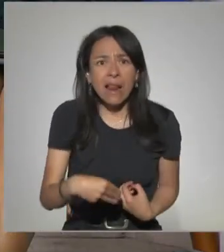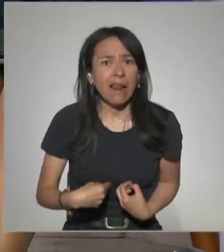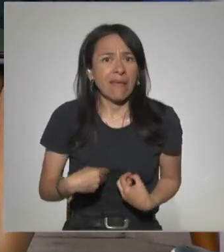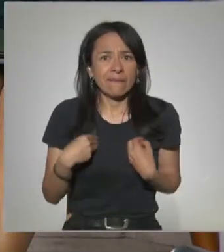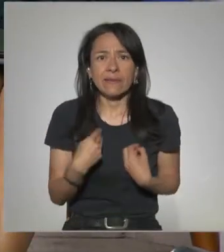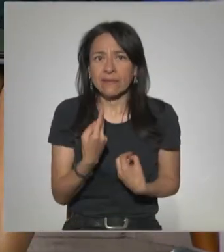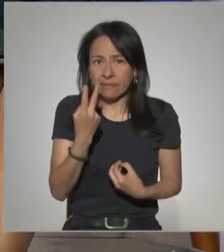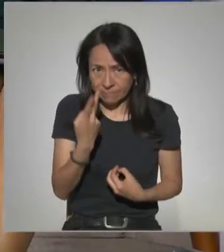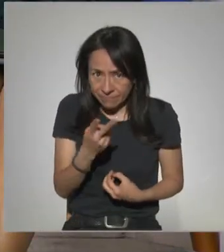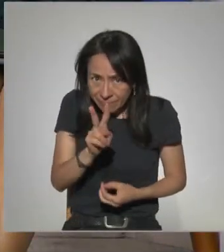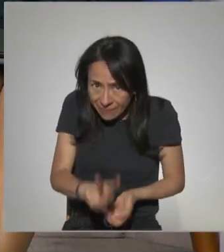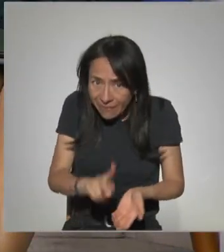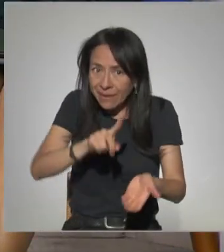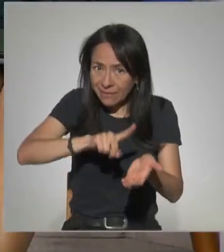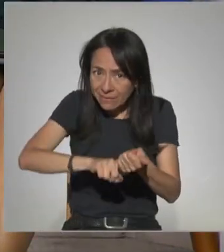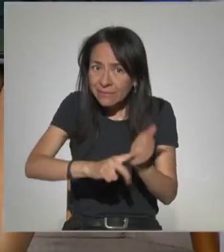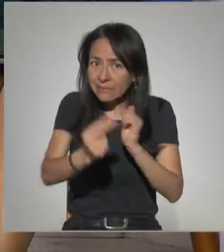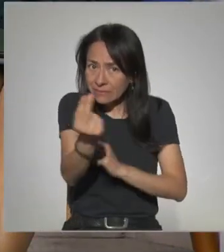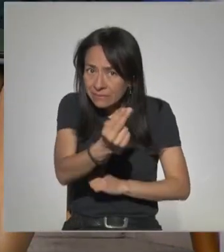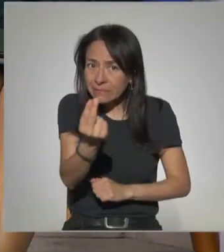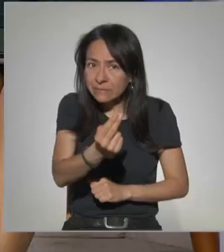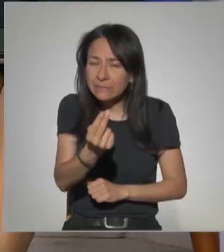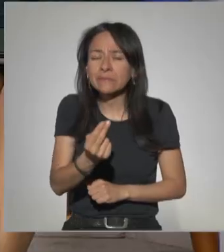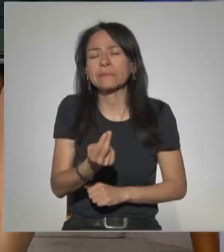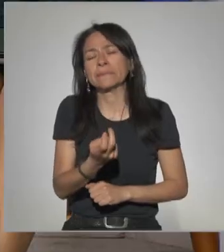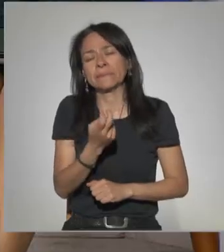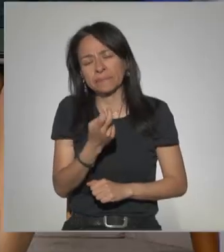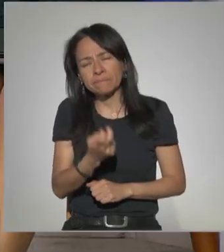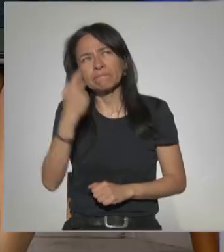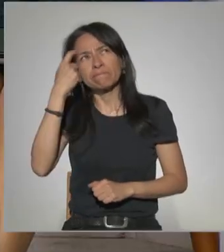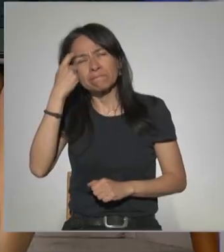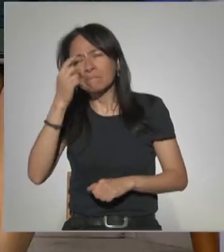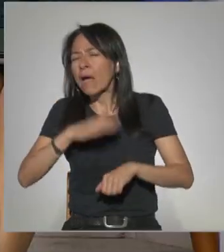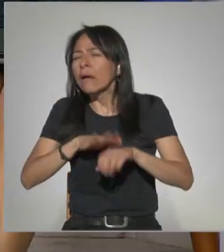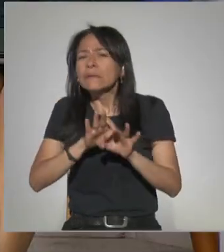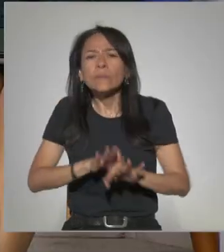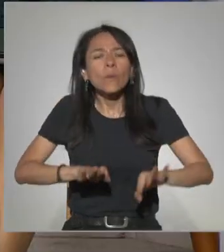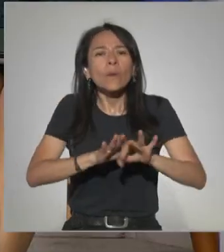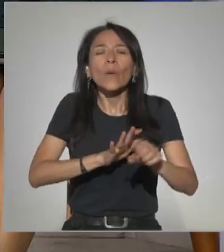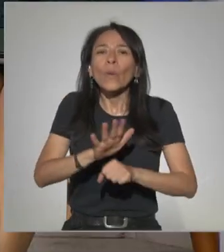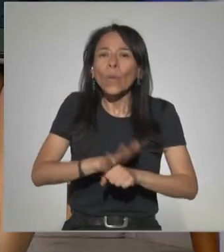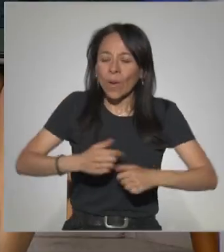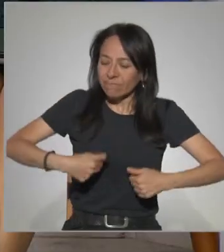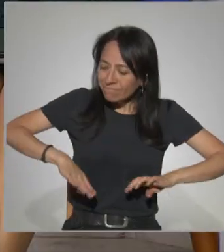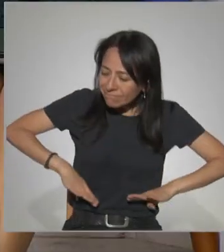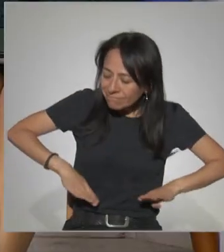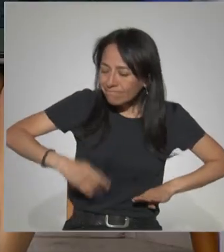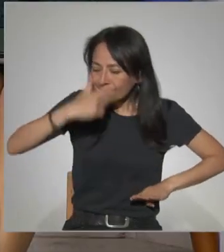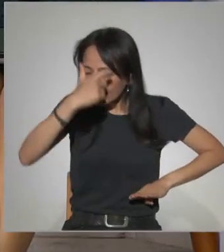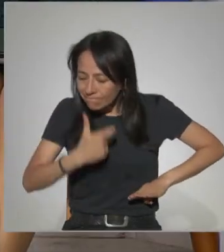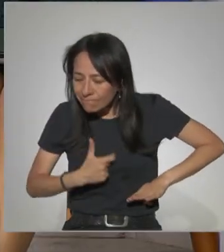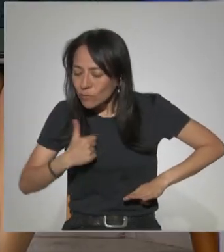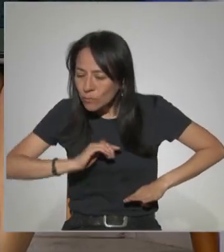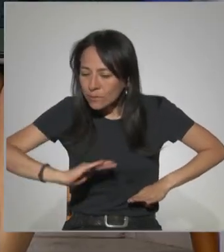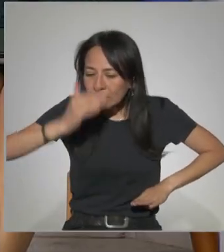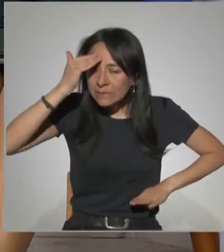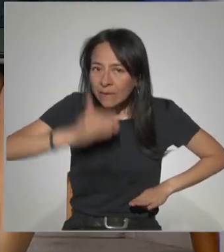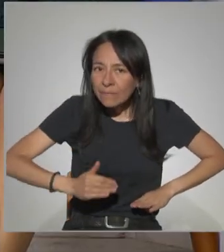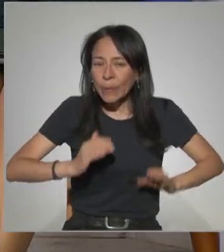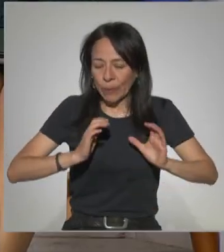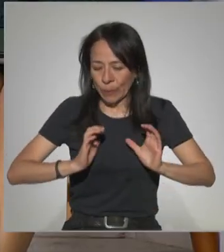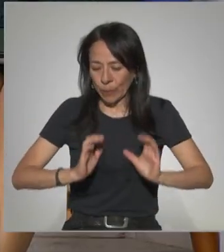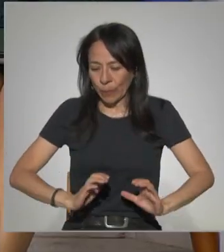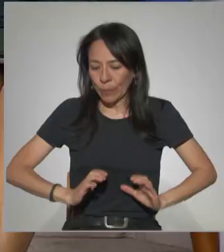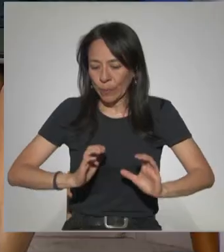Lo importante es llevar estas estrategias conductuales del día a día, del cuidado de salud